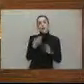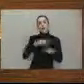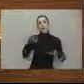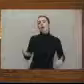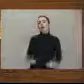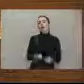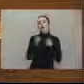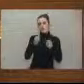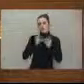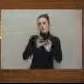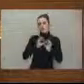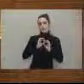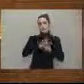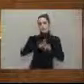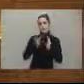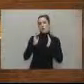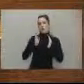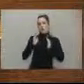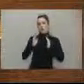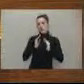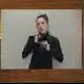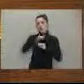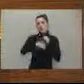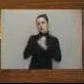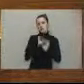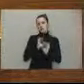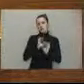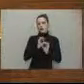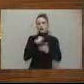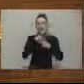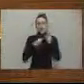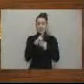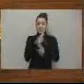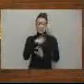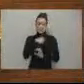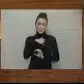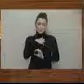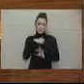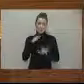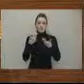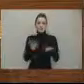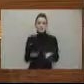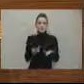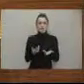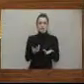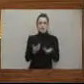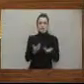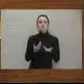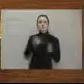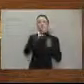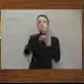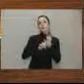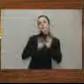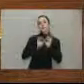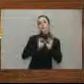largo plazo, que desgraciadamente no se van a poder acometer en esta legislatura, en ningún caso pueden desechar el que adoptemos estas medidas,